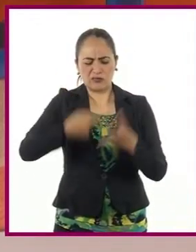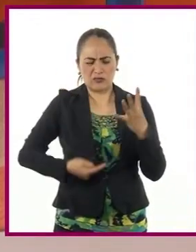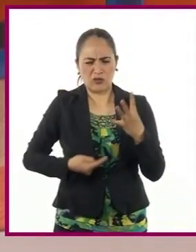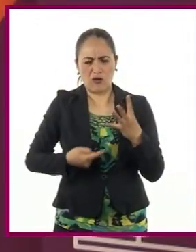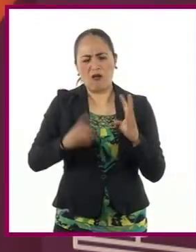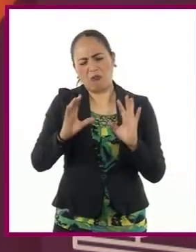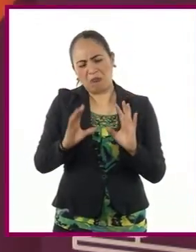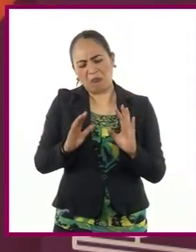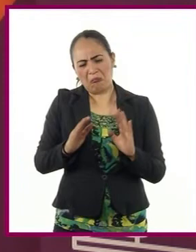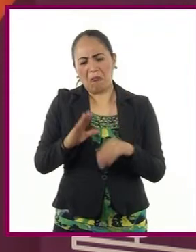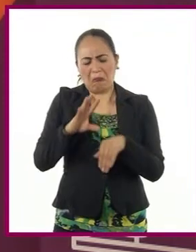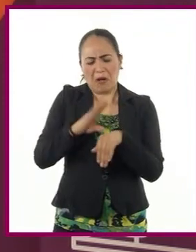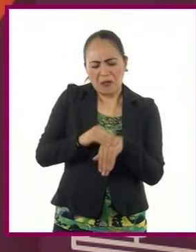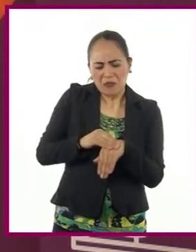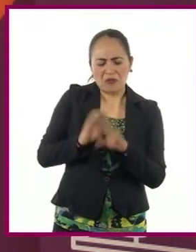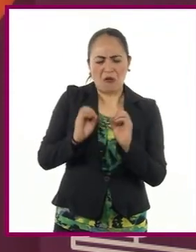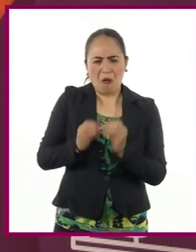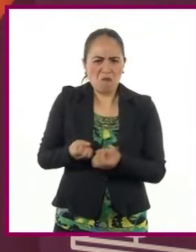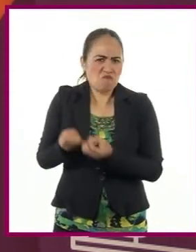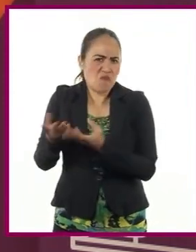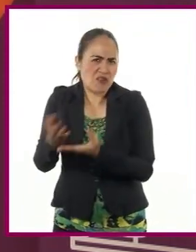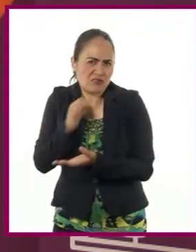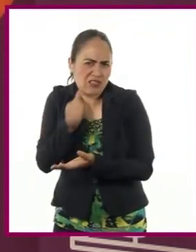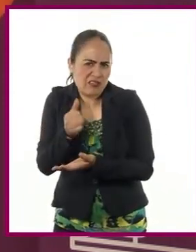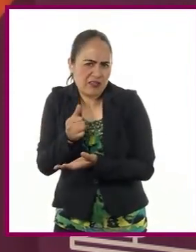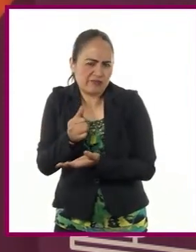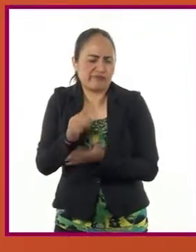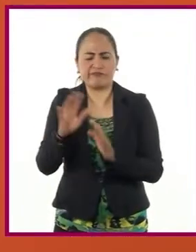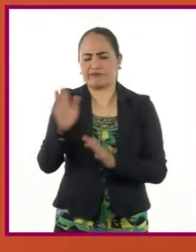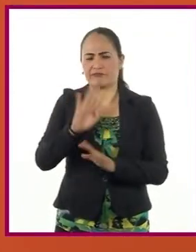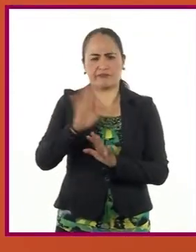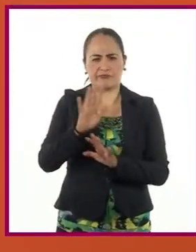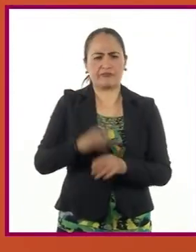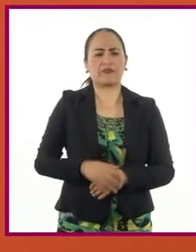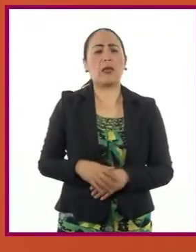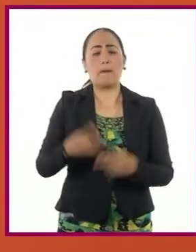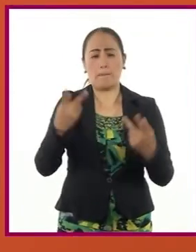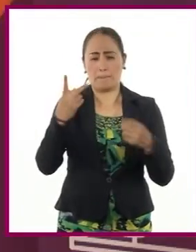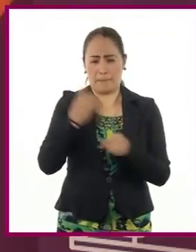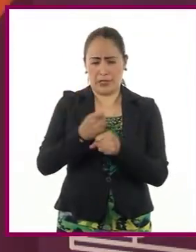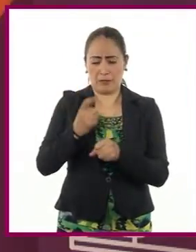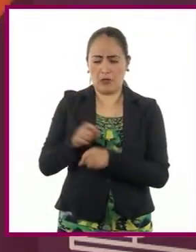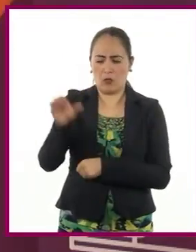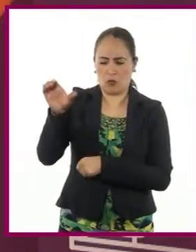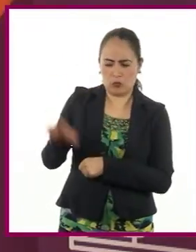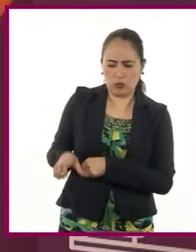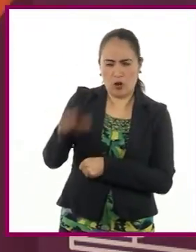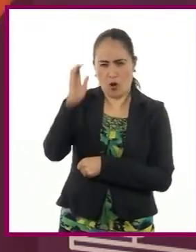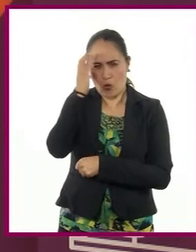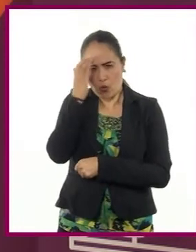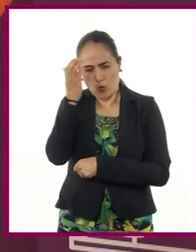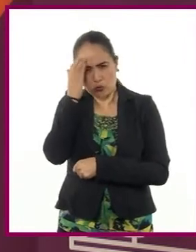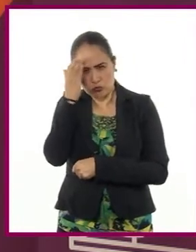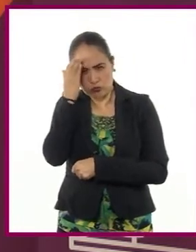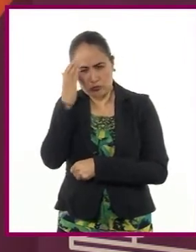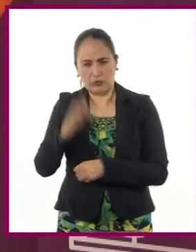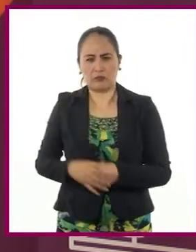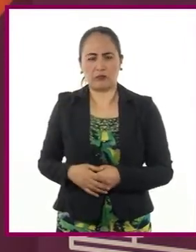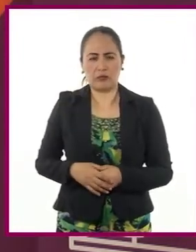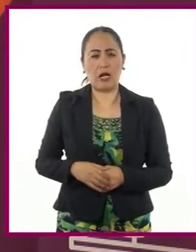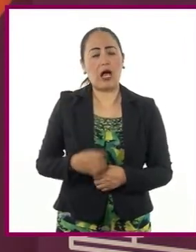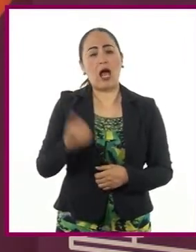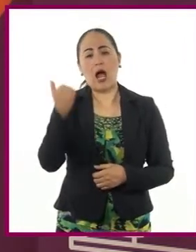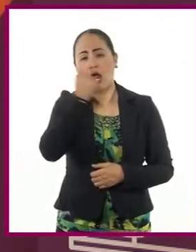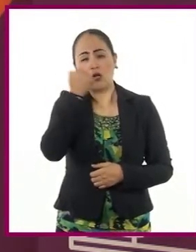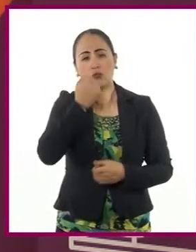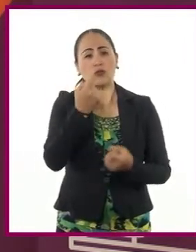ceder. Eso suele no funcionar muy bien. Hay que conocer al otro u otra de antemano. Algunas y algunos